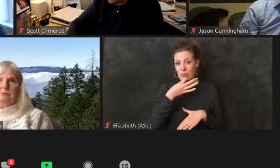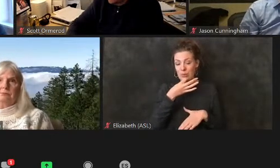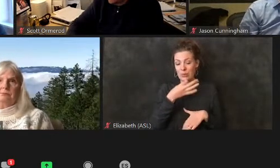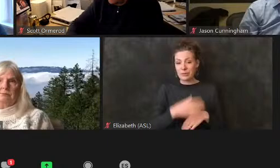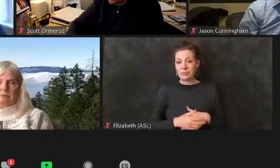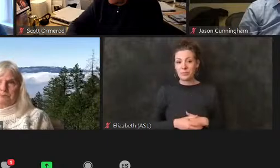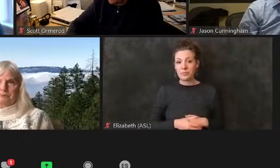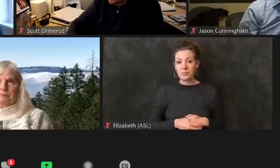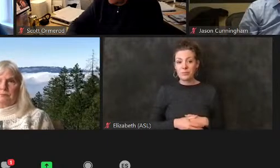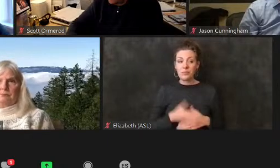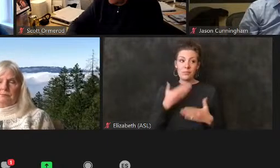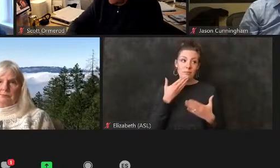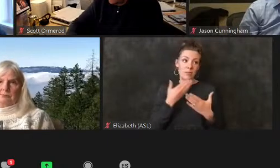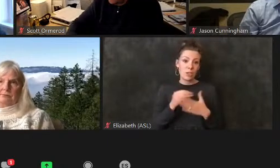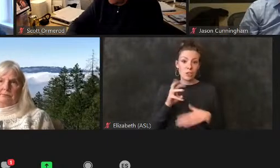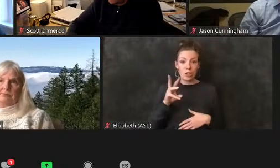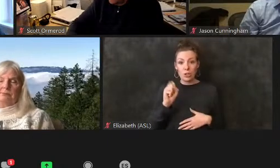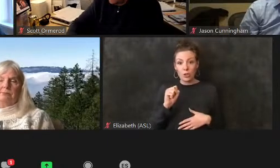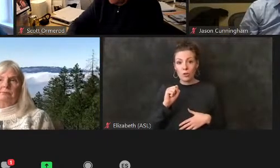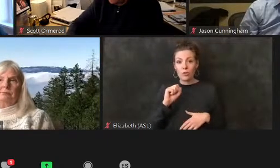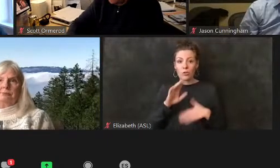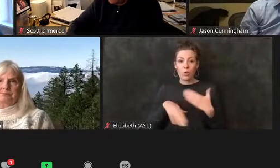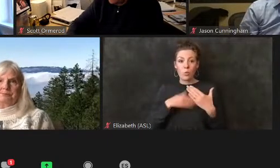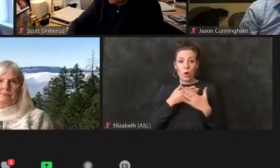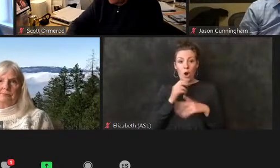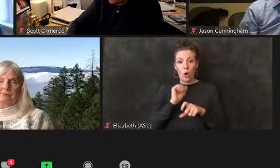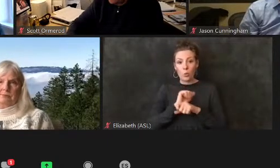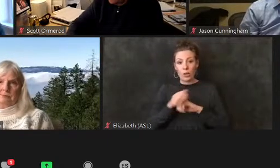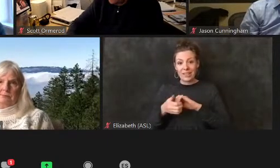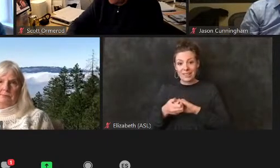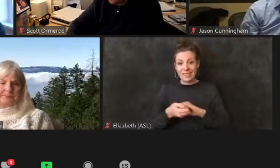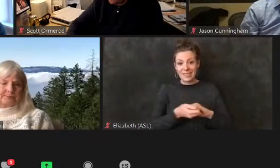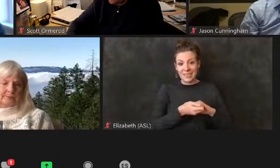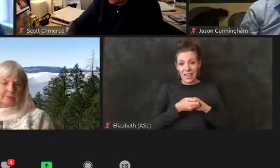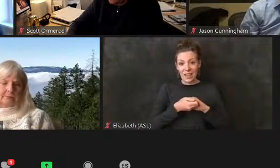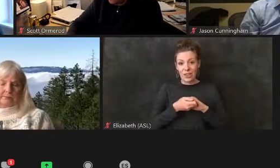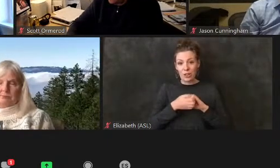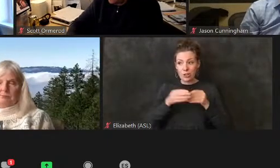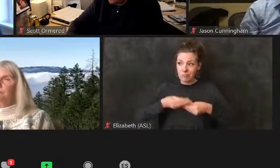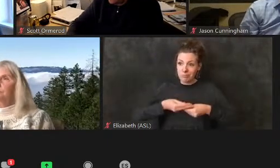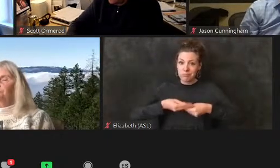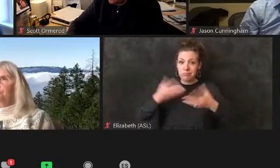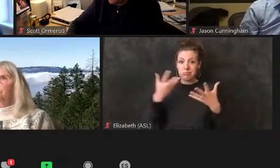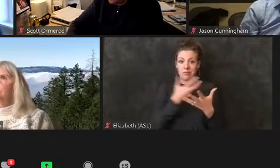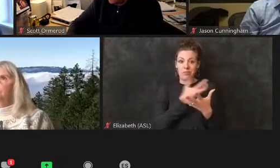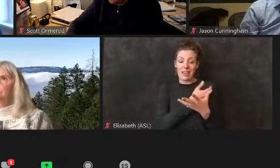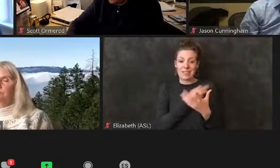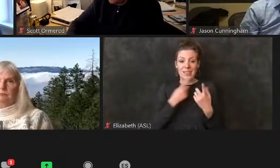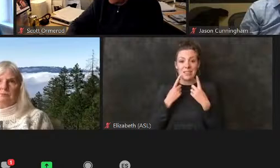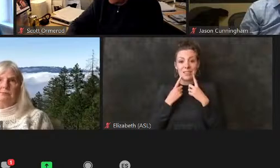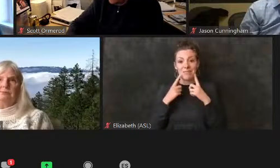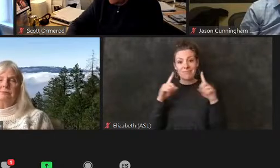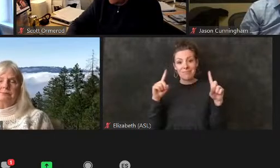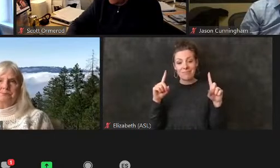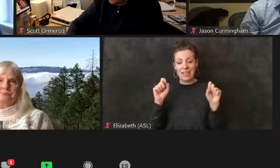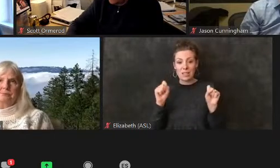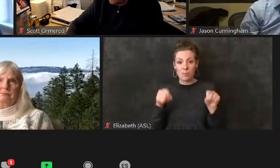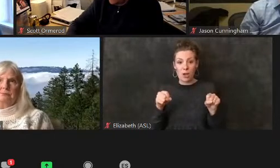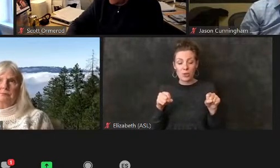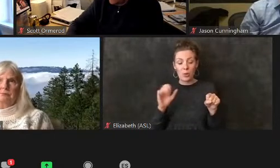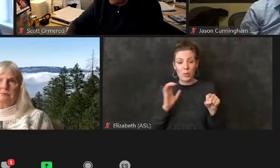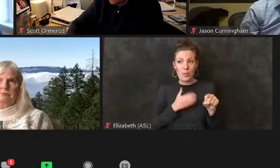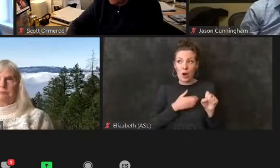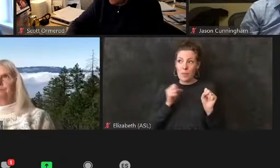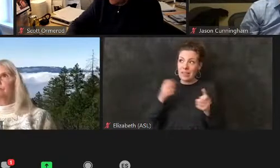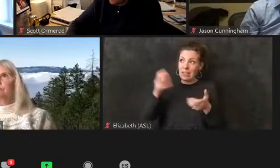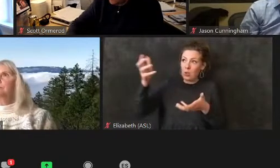También les vamos a estar dando más al tanto de lo que estamos haciendo juntos para tratar de sacar esta vacuna lo más pronto posible y lo más